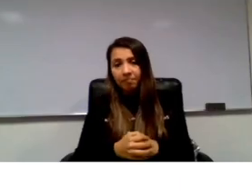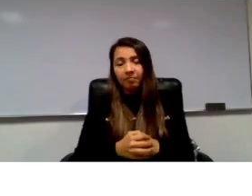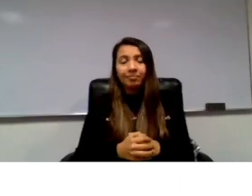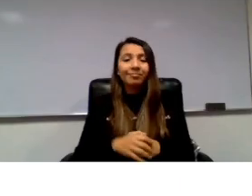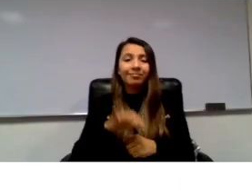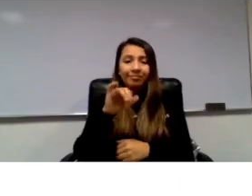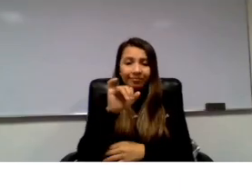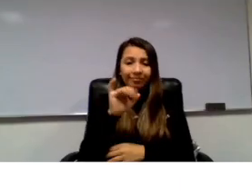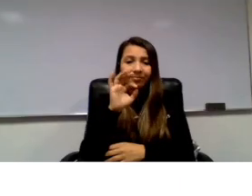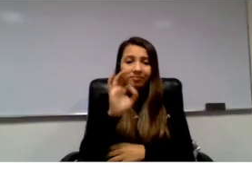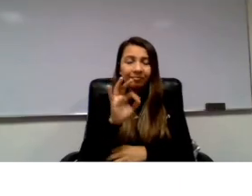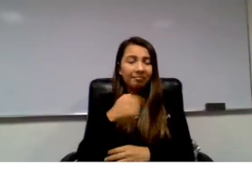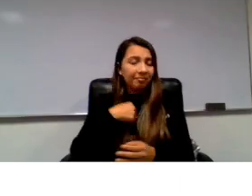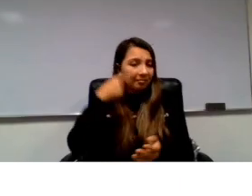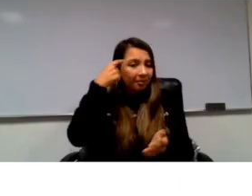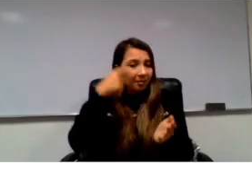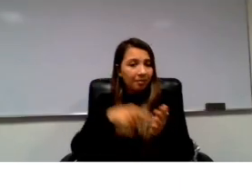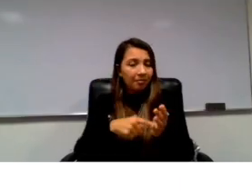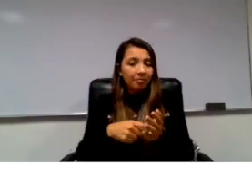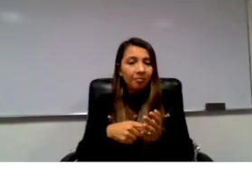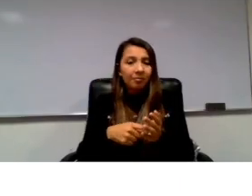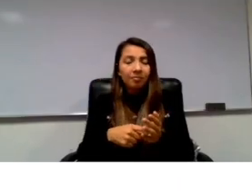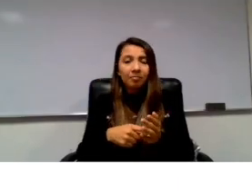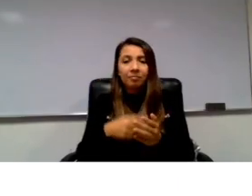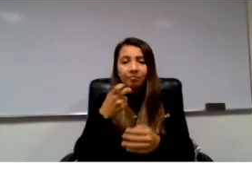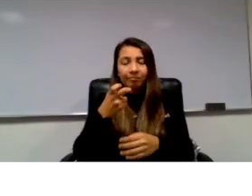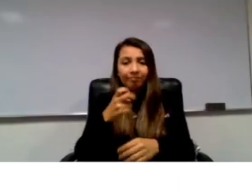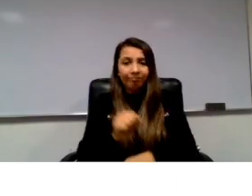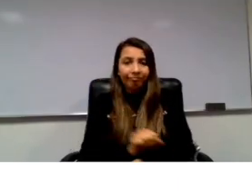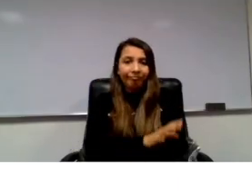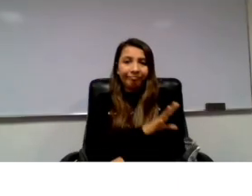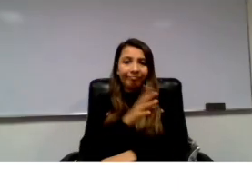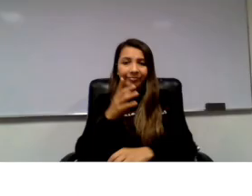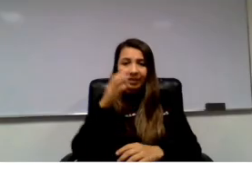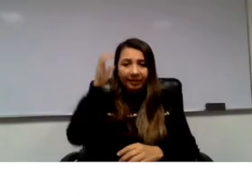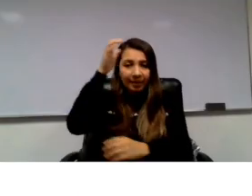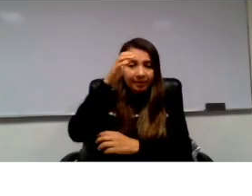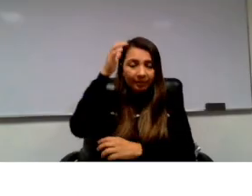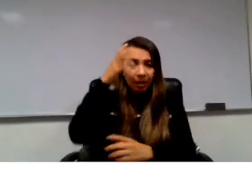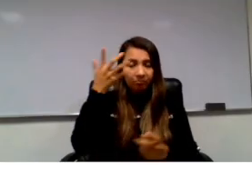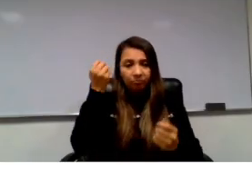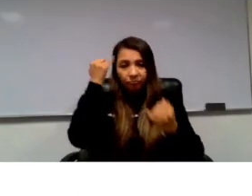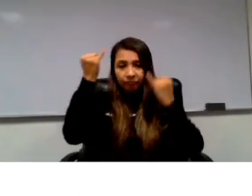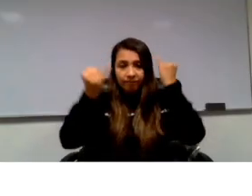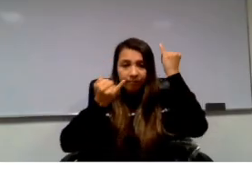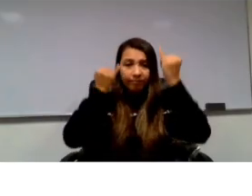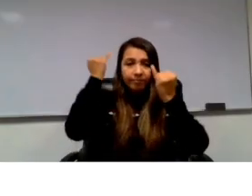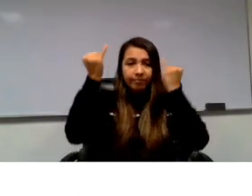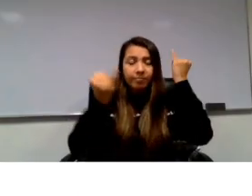Sí, totalmente. Pues yo creo que es una de las partes emocionantes de la ciencia, la creatividad, ¿no?